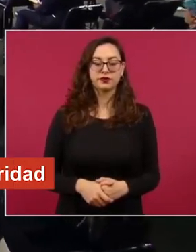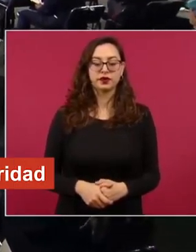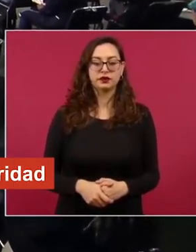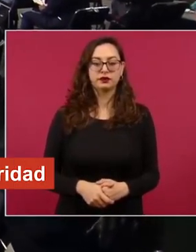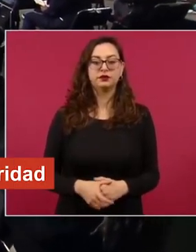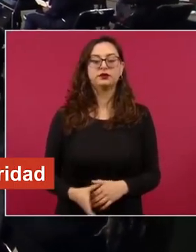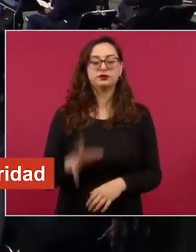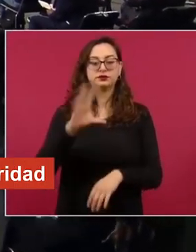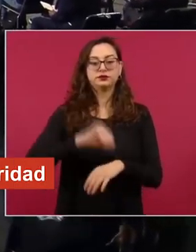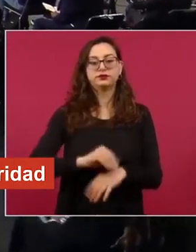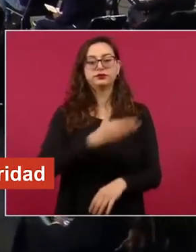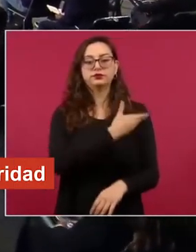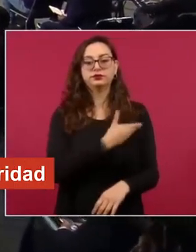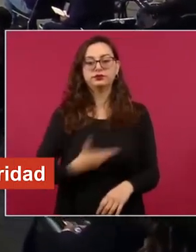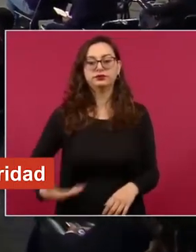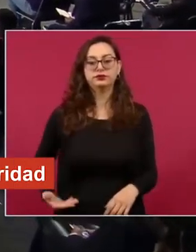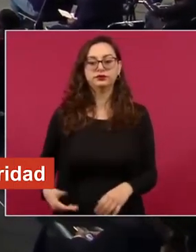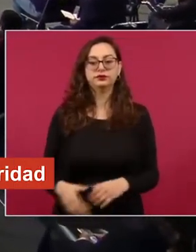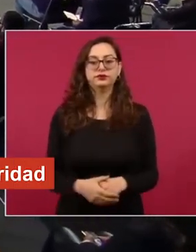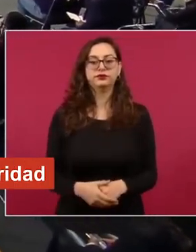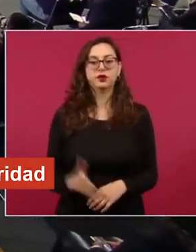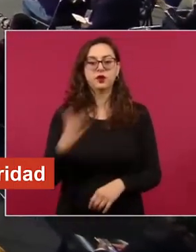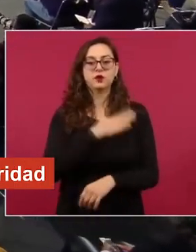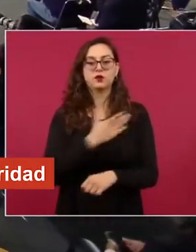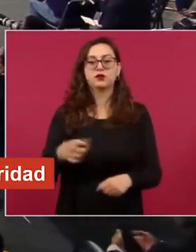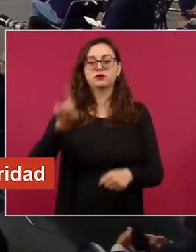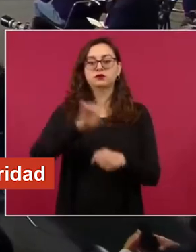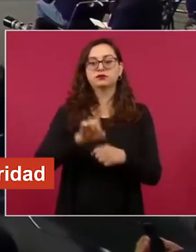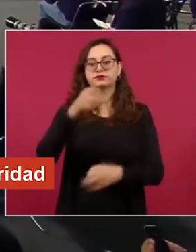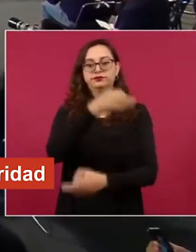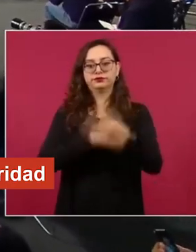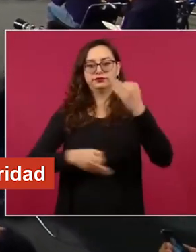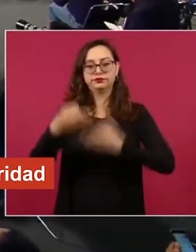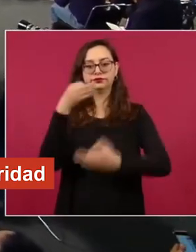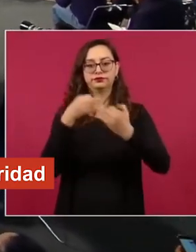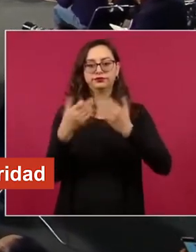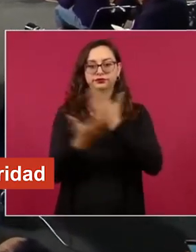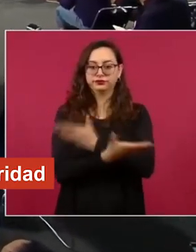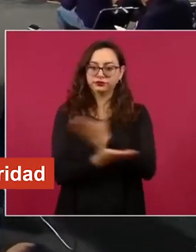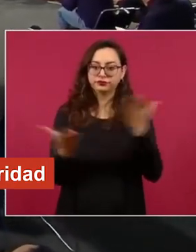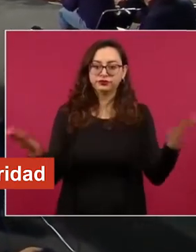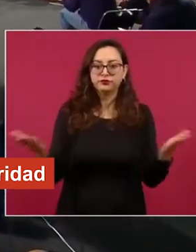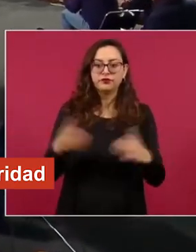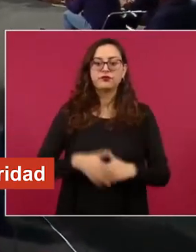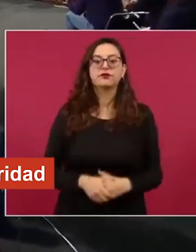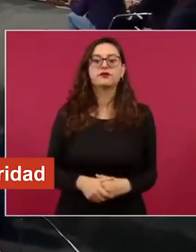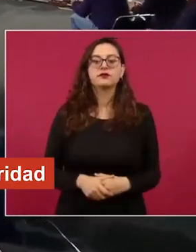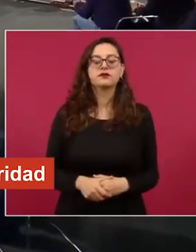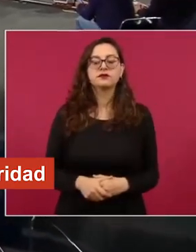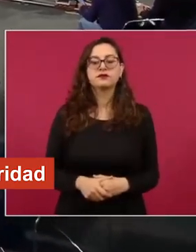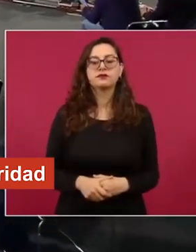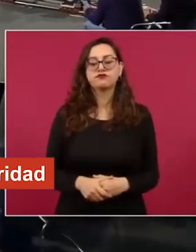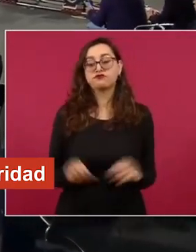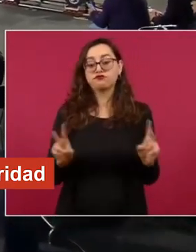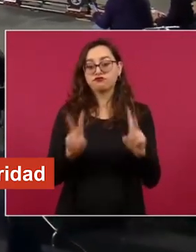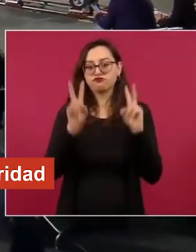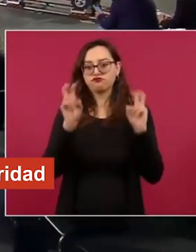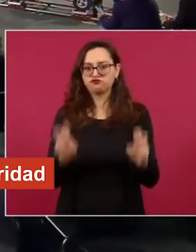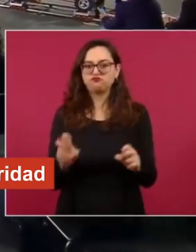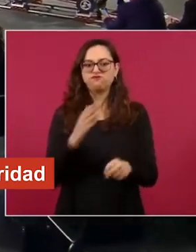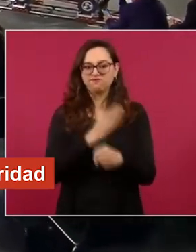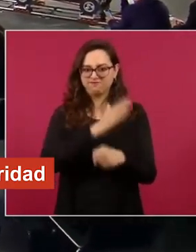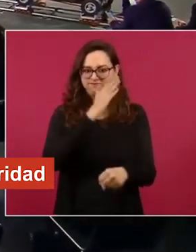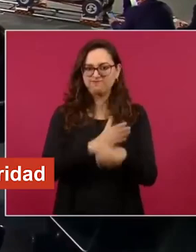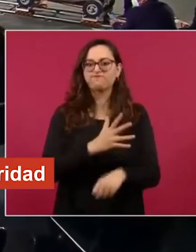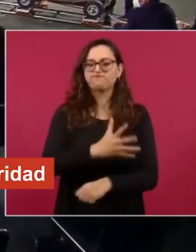Con su permiso, señor presidente. Buenos días a todos y a todos. Vamos a informar sobre Cero Impunidad, que es un esfuerzo del